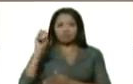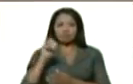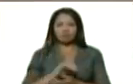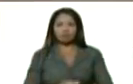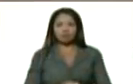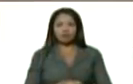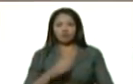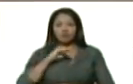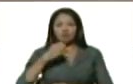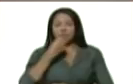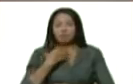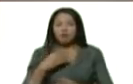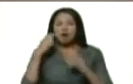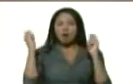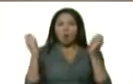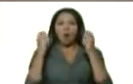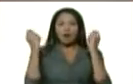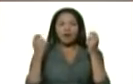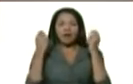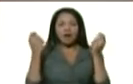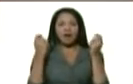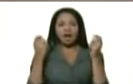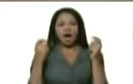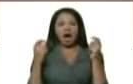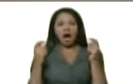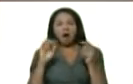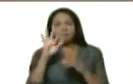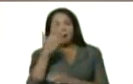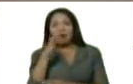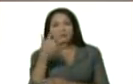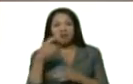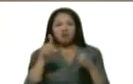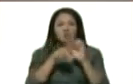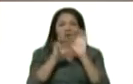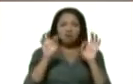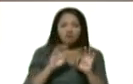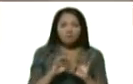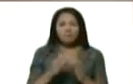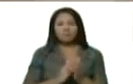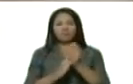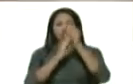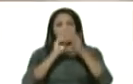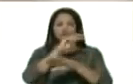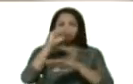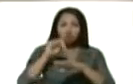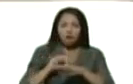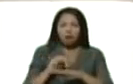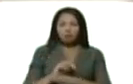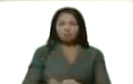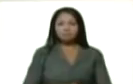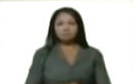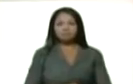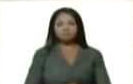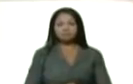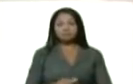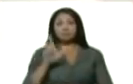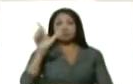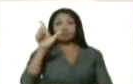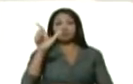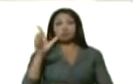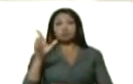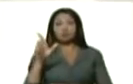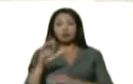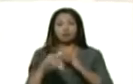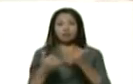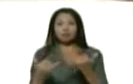Hemos tenido una buena jornada. Regularmente la Dirección Nacional del PSUV se reúne